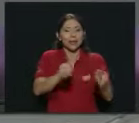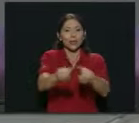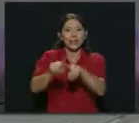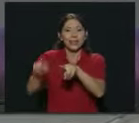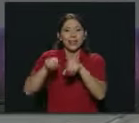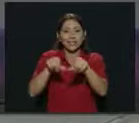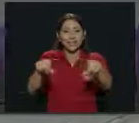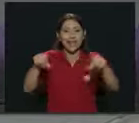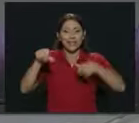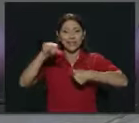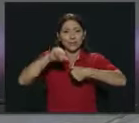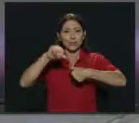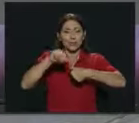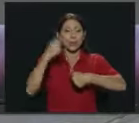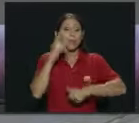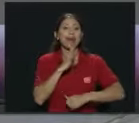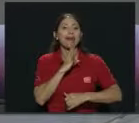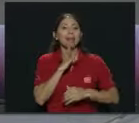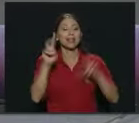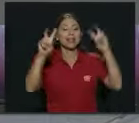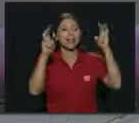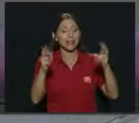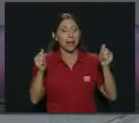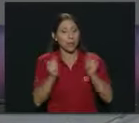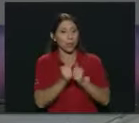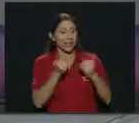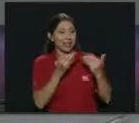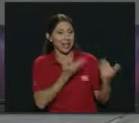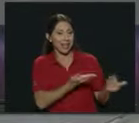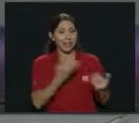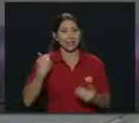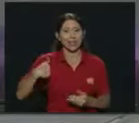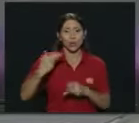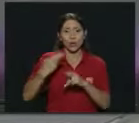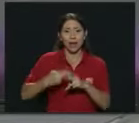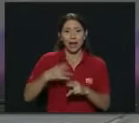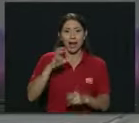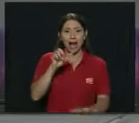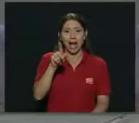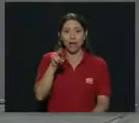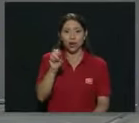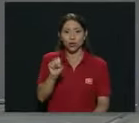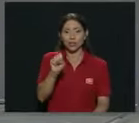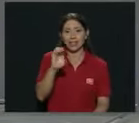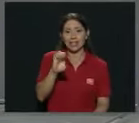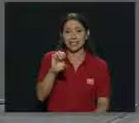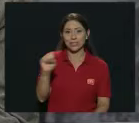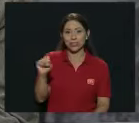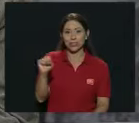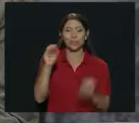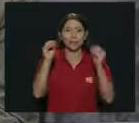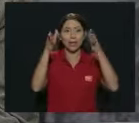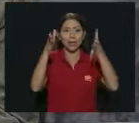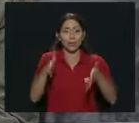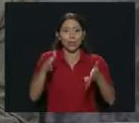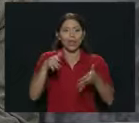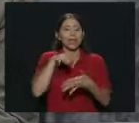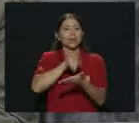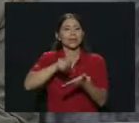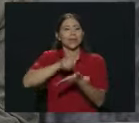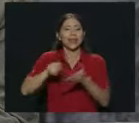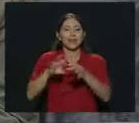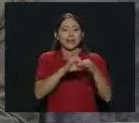región centroamericana. Para hablar de este tema nos acompaña en esta oportunidad el señor Carlos Cascante Segura, quien es académico de la Escuela de